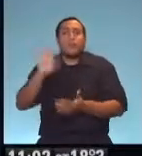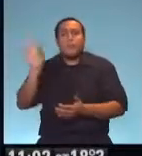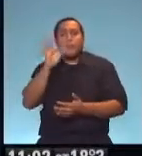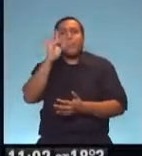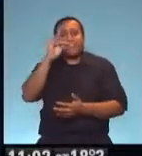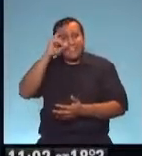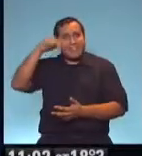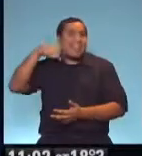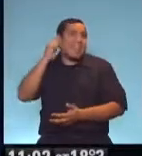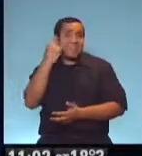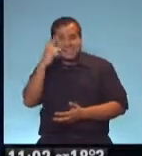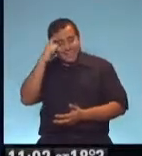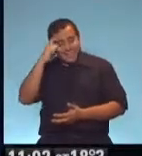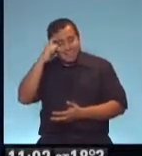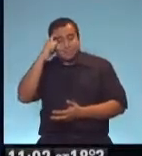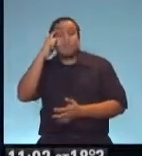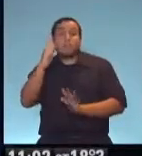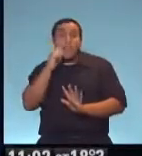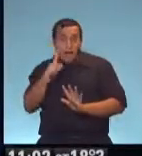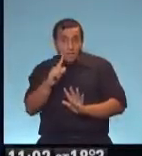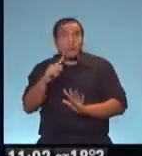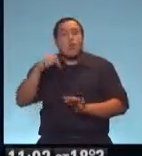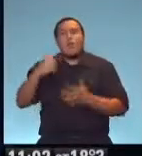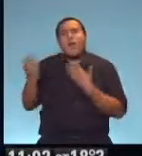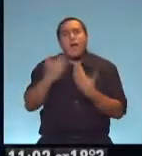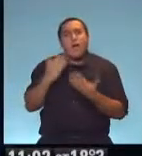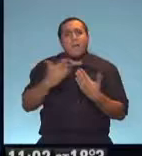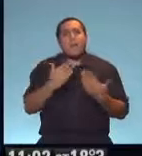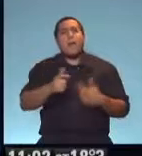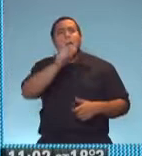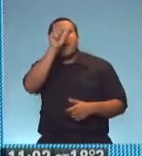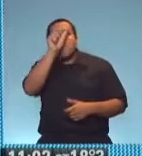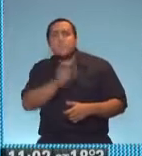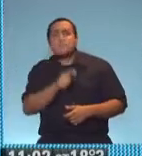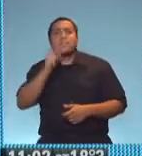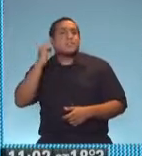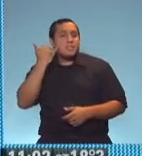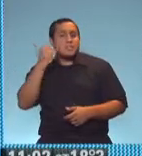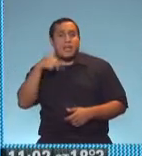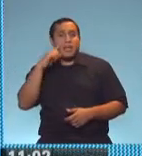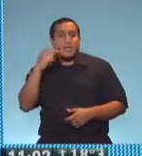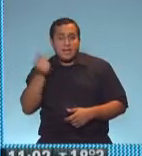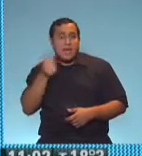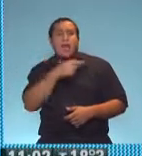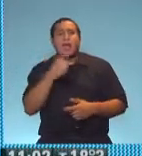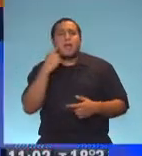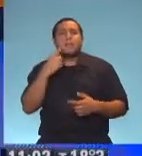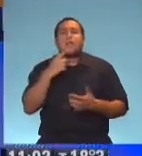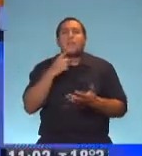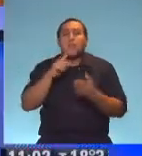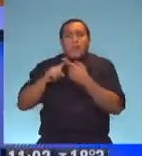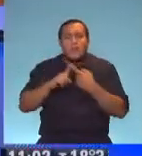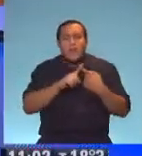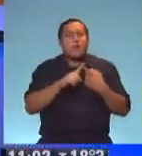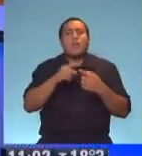que queremos abordarlo desde distintos lugares. Por eso es que hoy vamos a comenzar nuestra charla con la licenciada Yanina Miragaya, que es coordinadora de Epidemiología y Riesgo